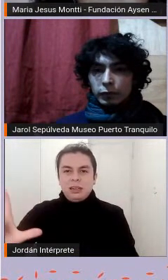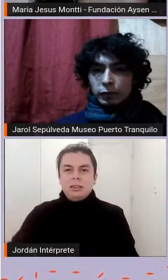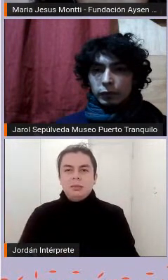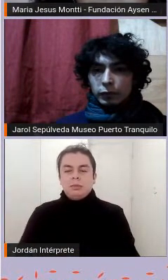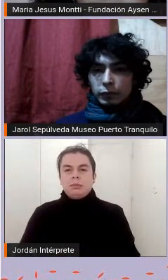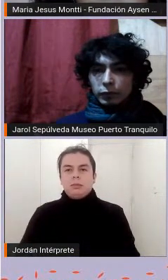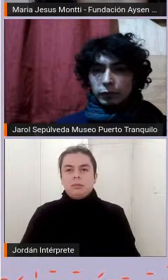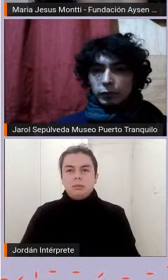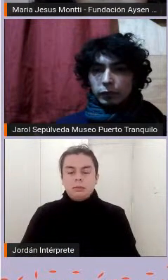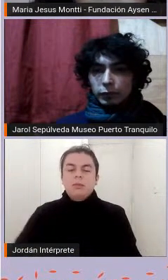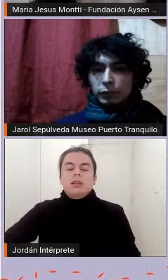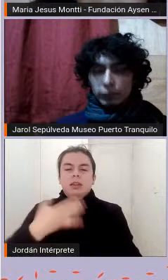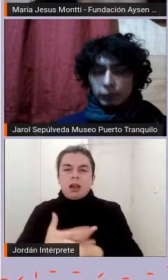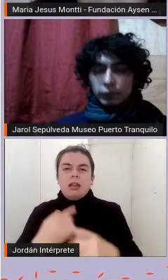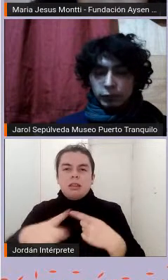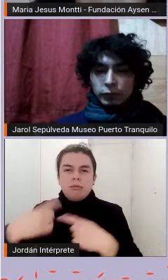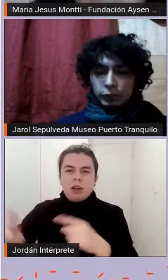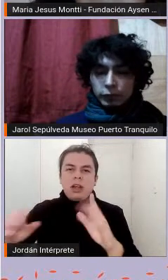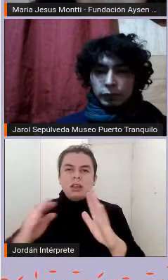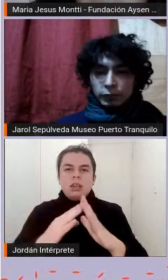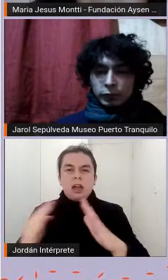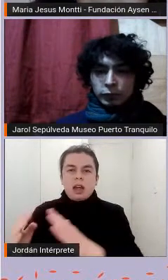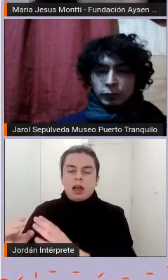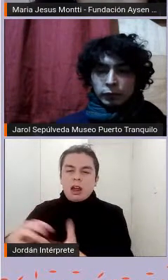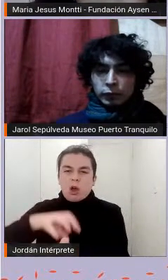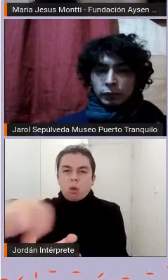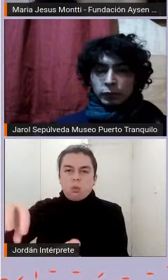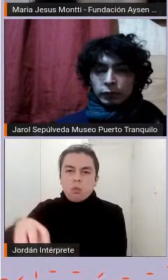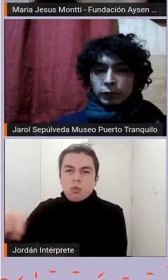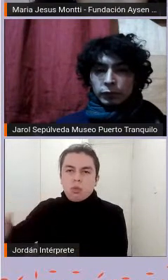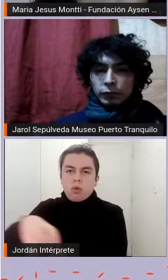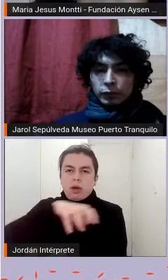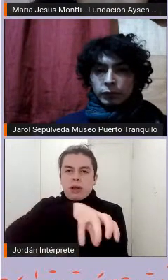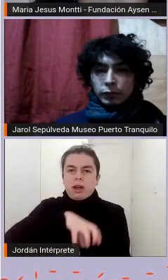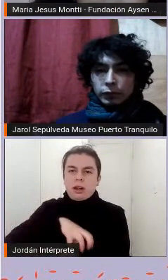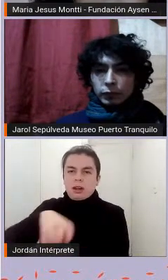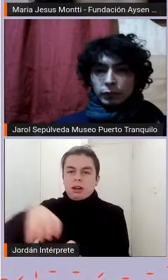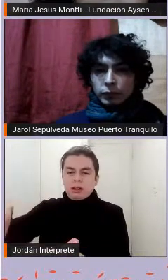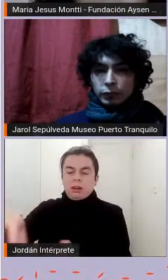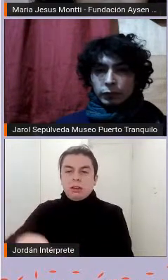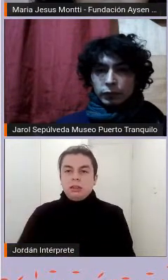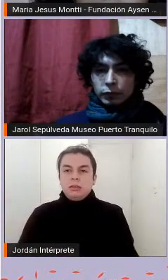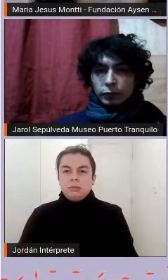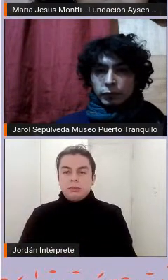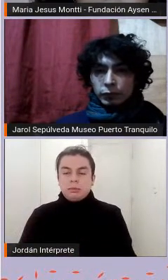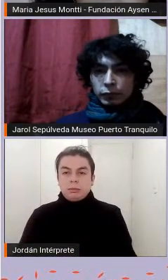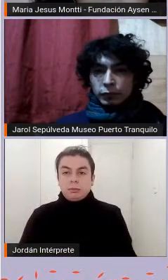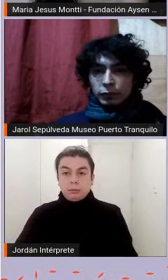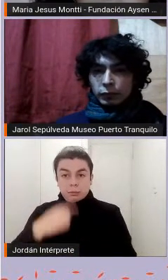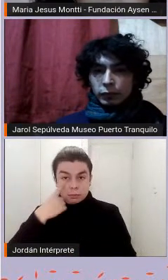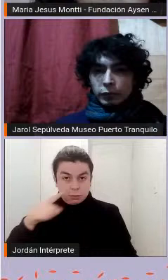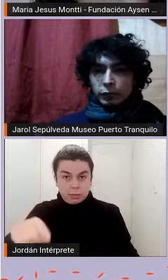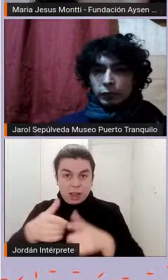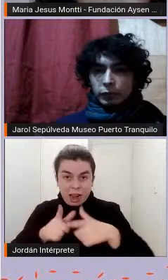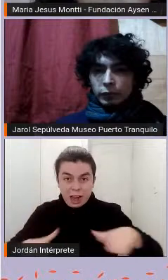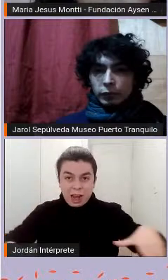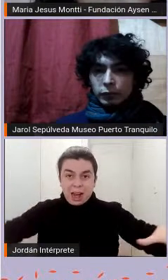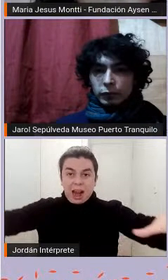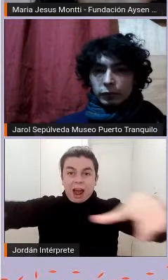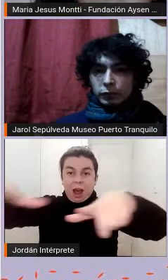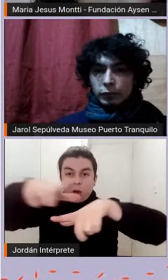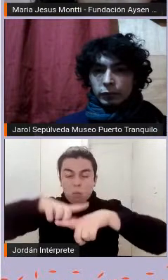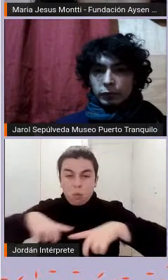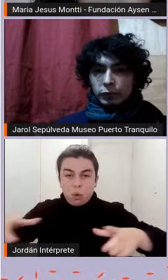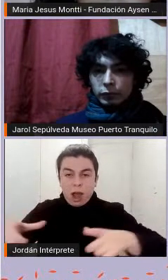varias comunas en el fondo. Además, acá tenemos la Laguna San Rafael, que también es mundialmente conocida,